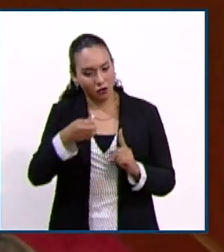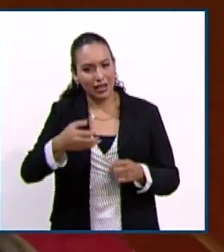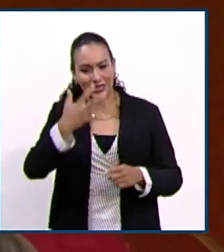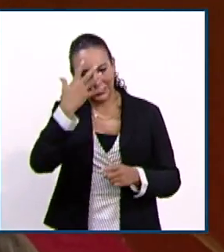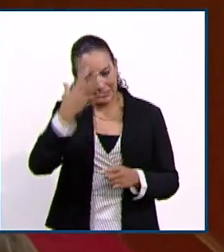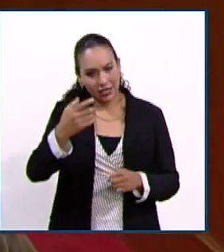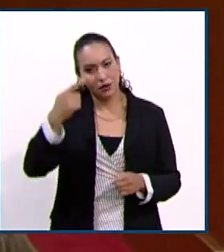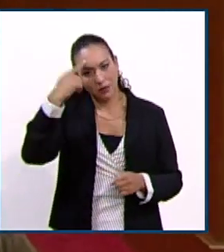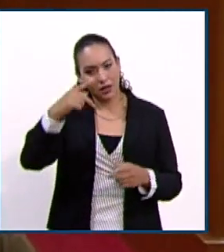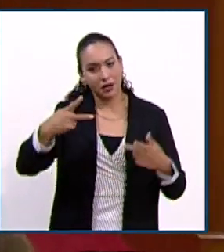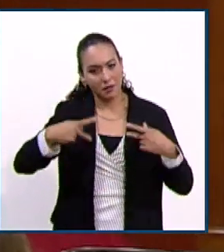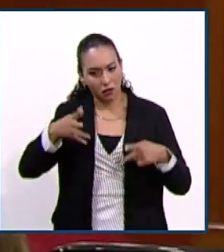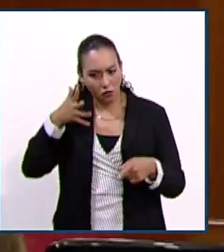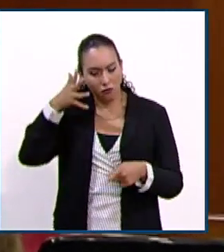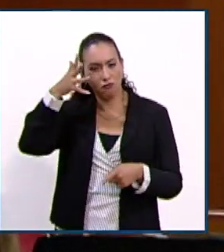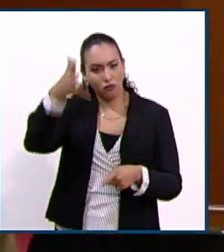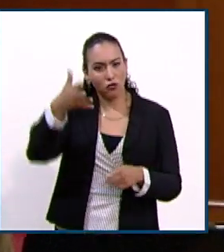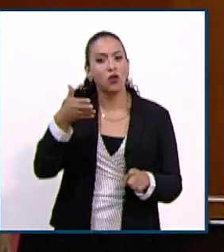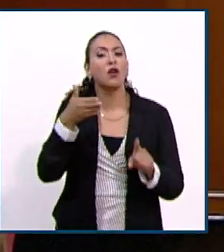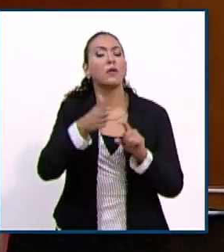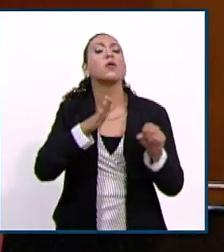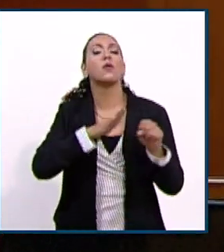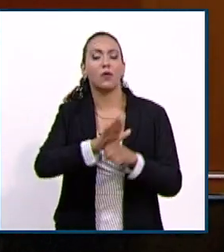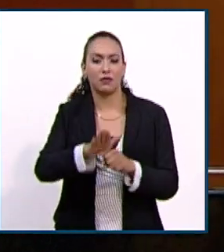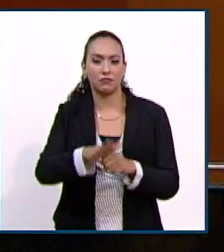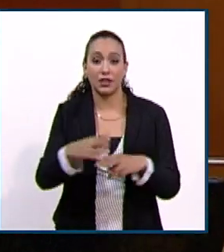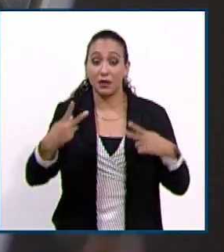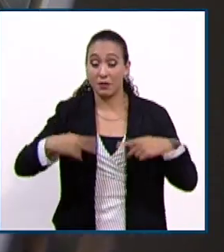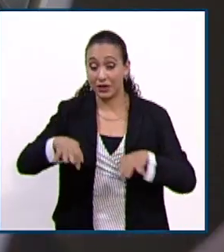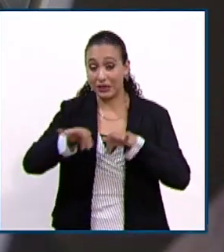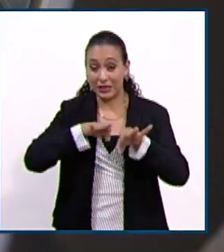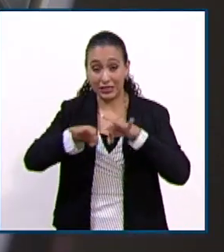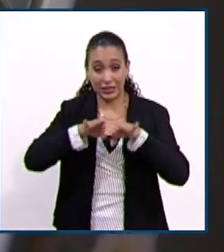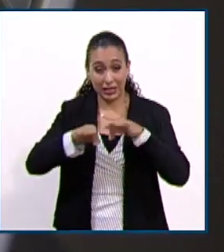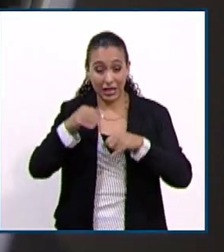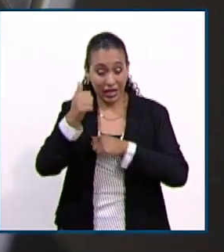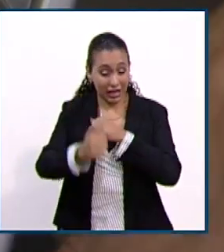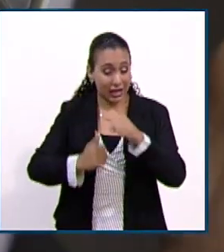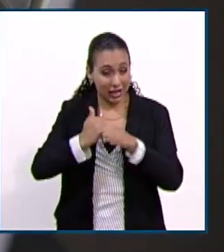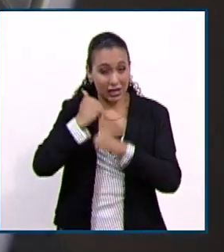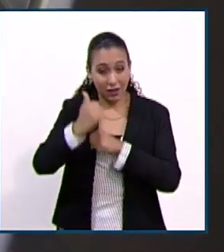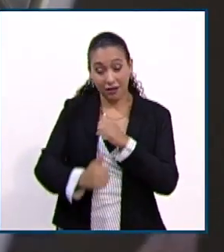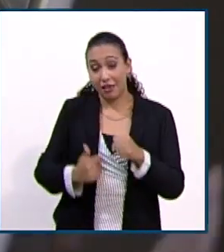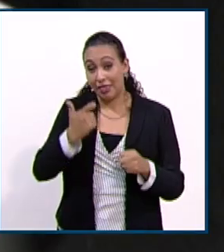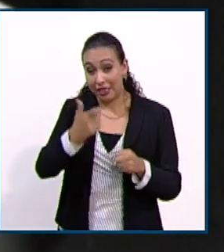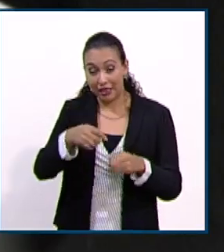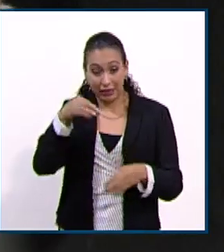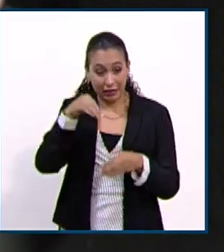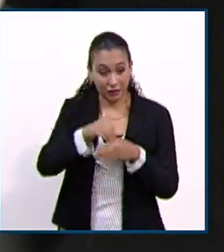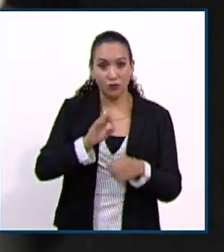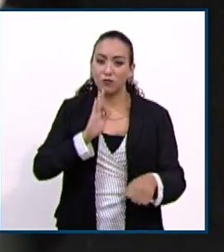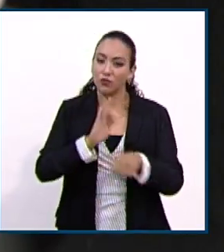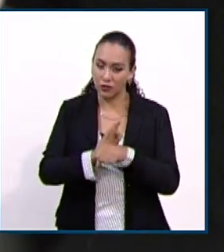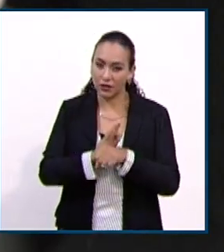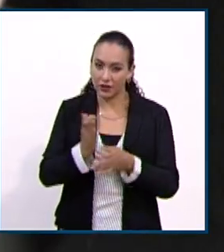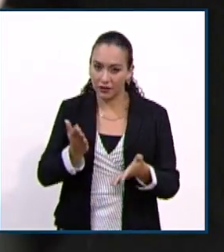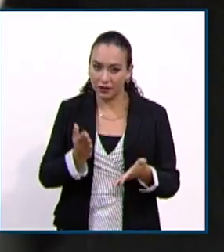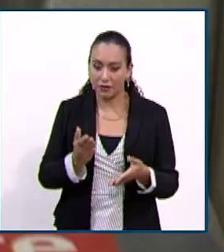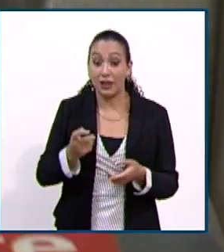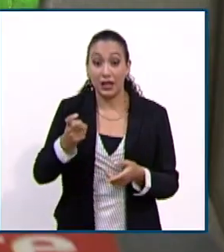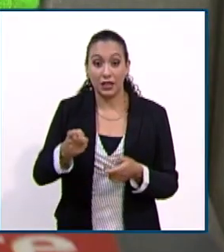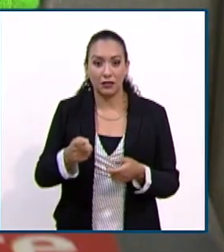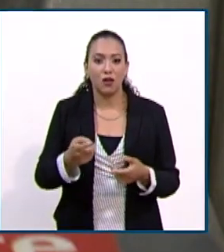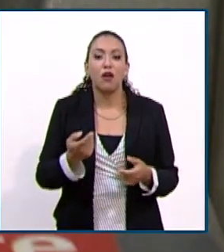público regulado, cuyo objetivo es la protección de los trabajadores y sus recursos, por lo que no cuentan con total autonomía